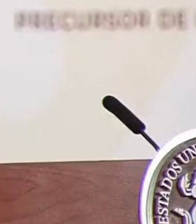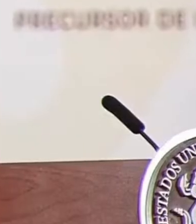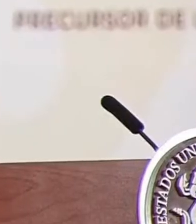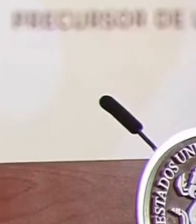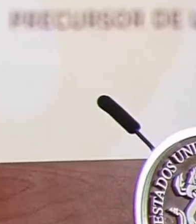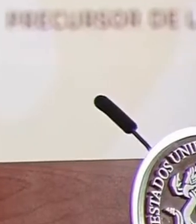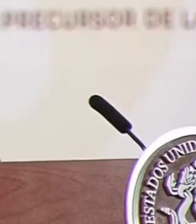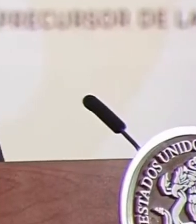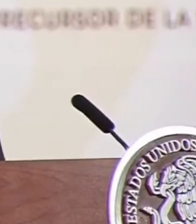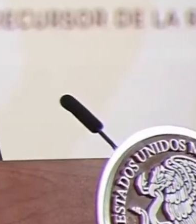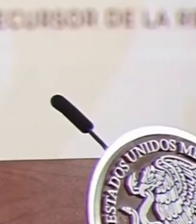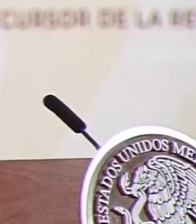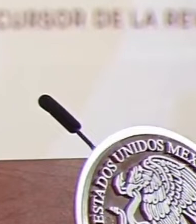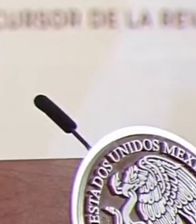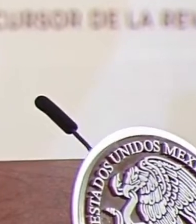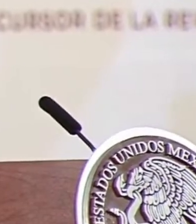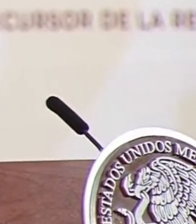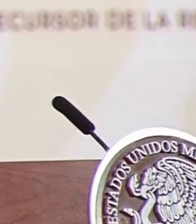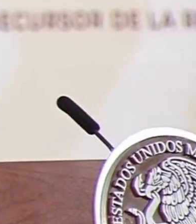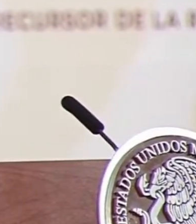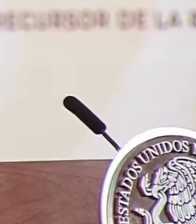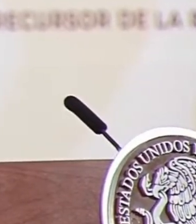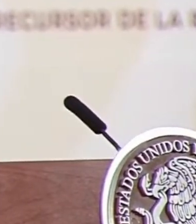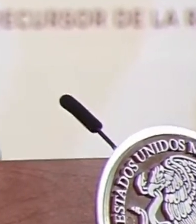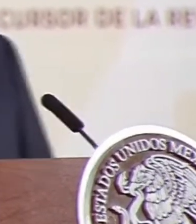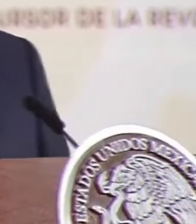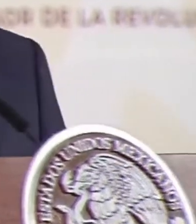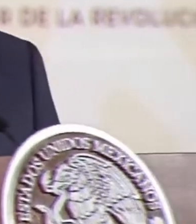y si son empresarios,